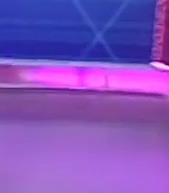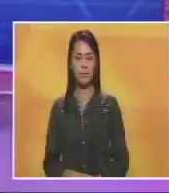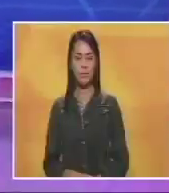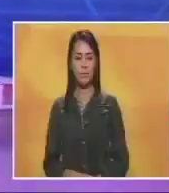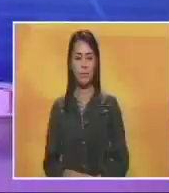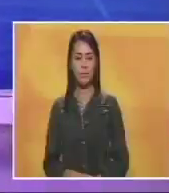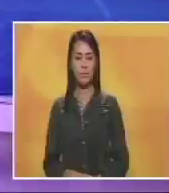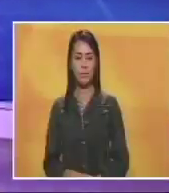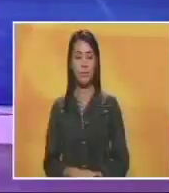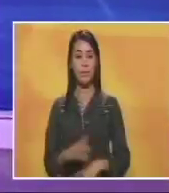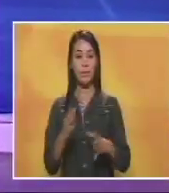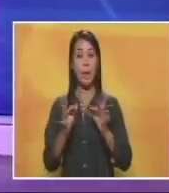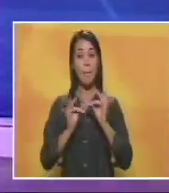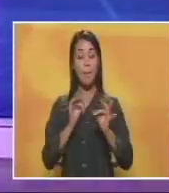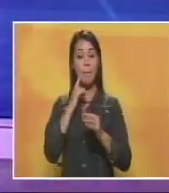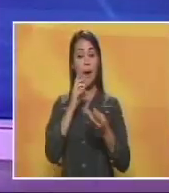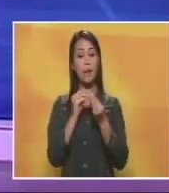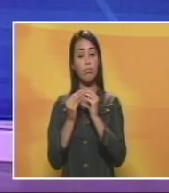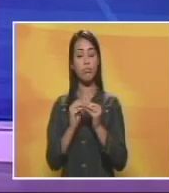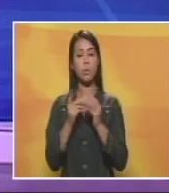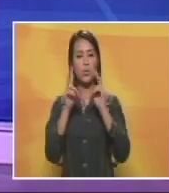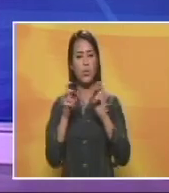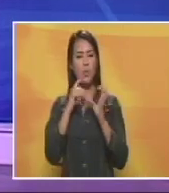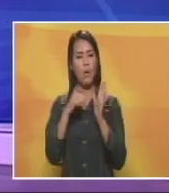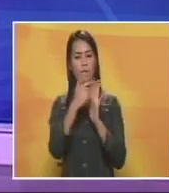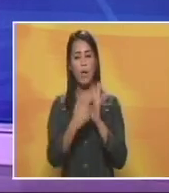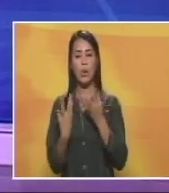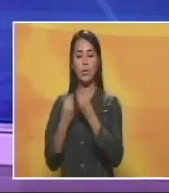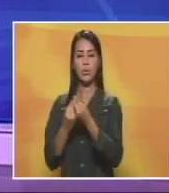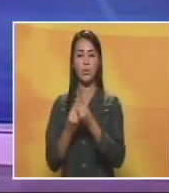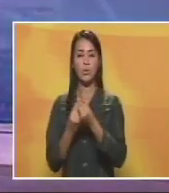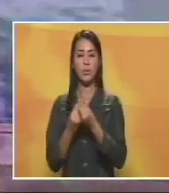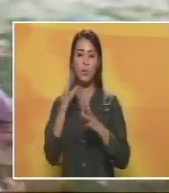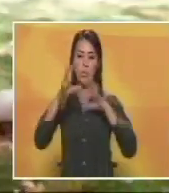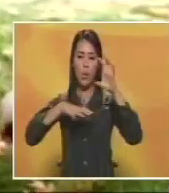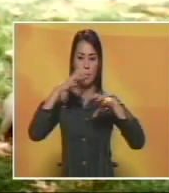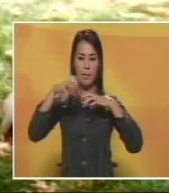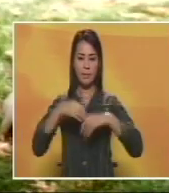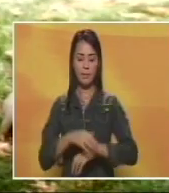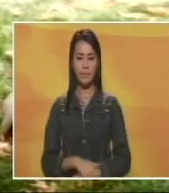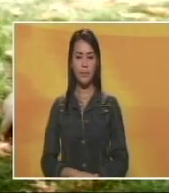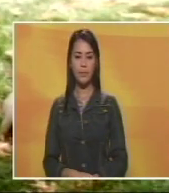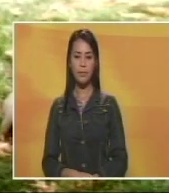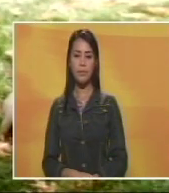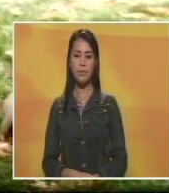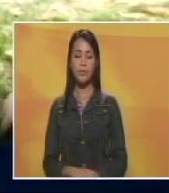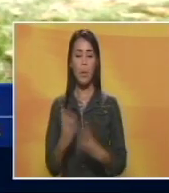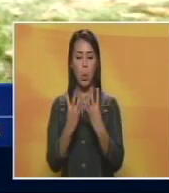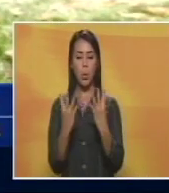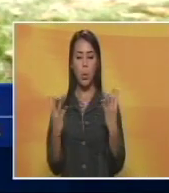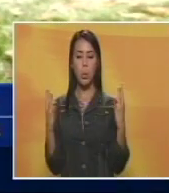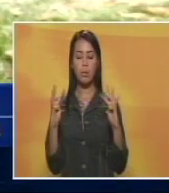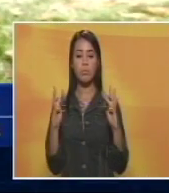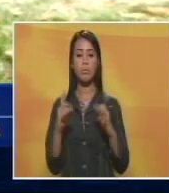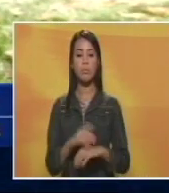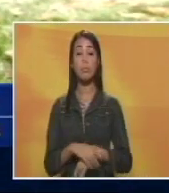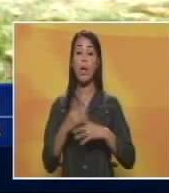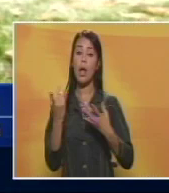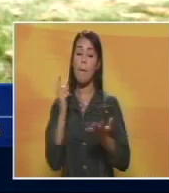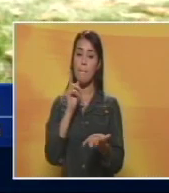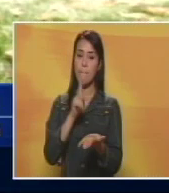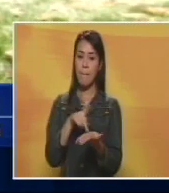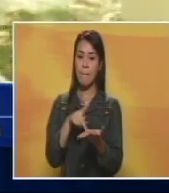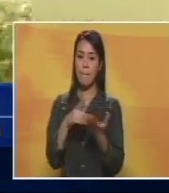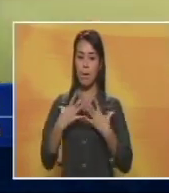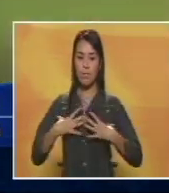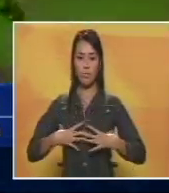Gucci prepara su nueva colección de la mano de Harry Styles y unos animales de granja. El cantante vuelve a posar para la conocida marca y